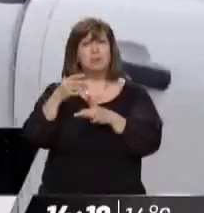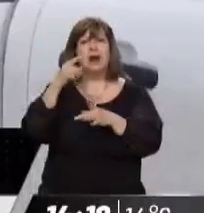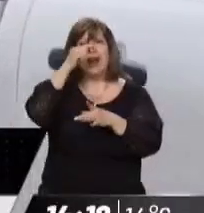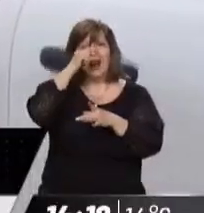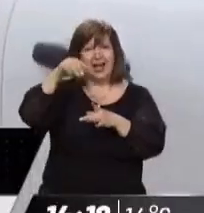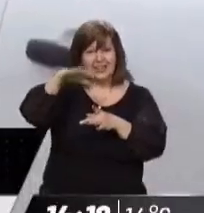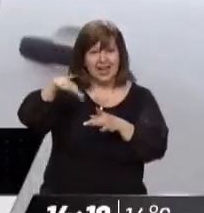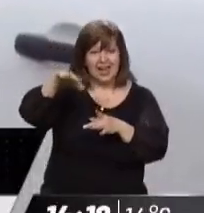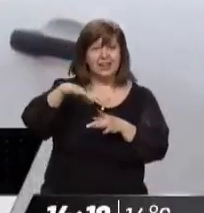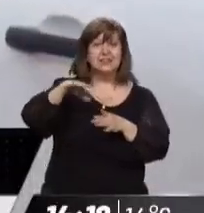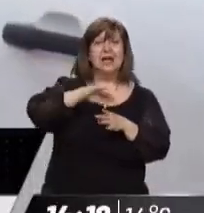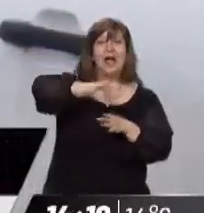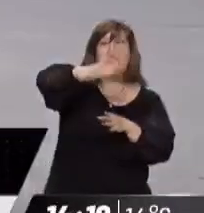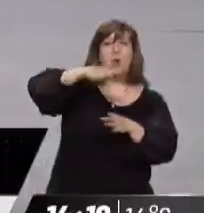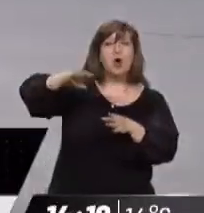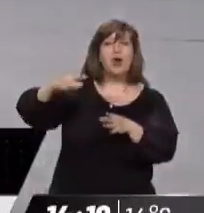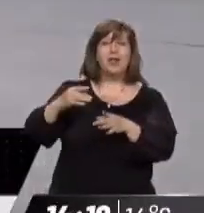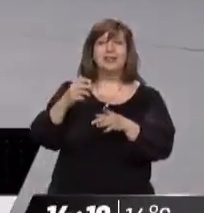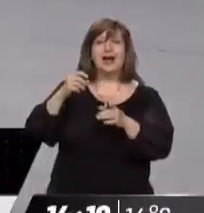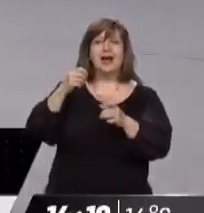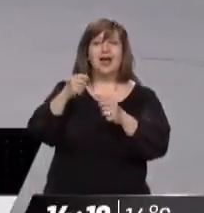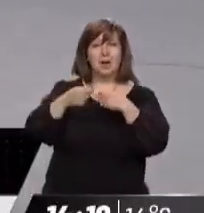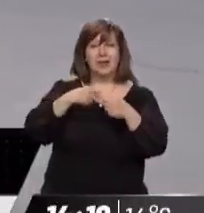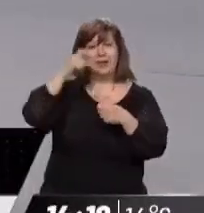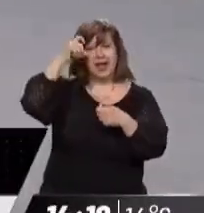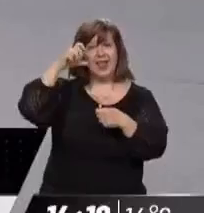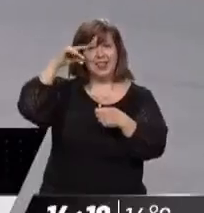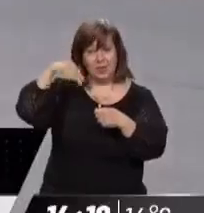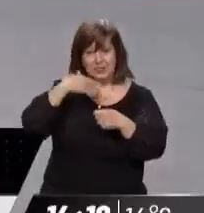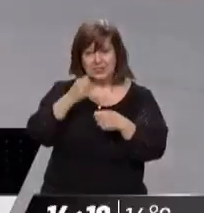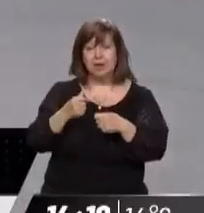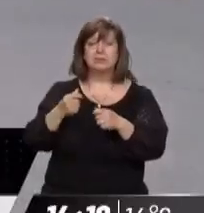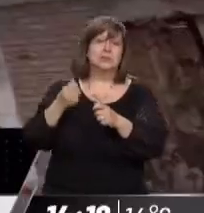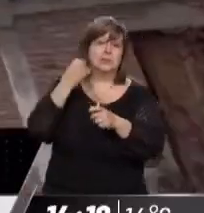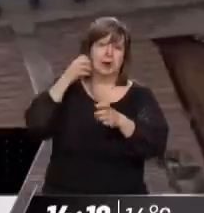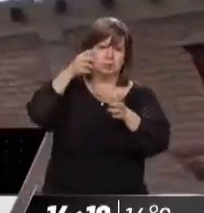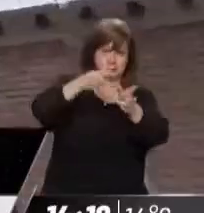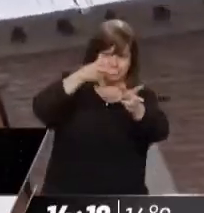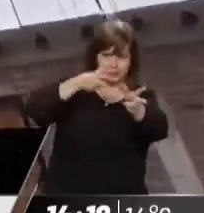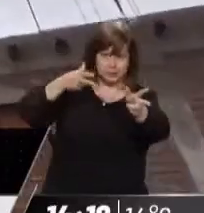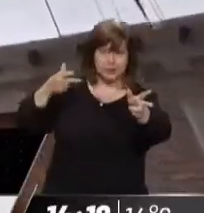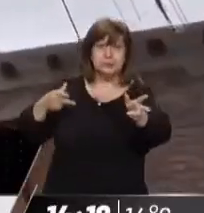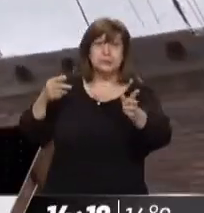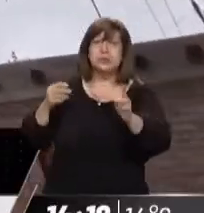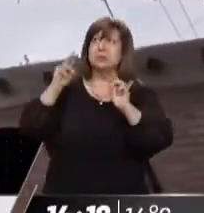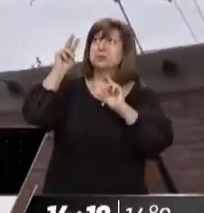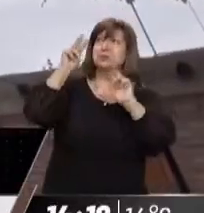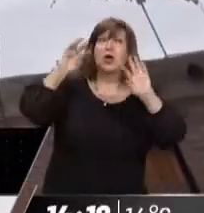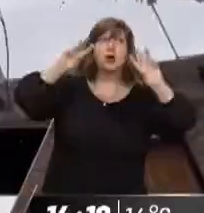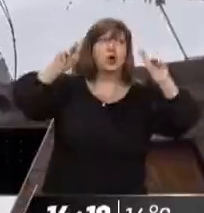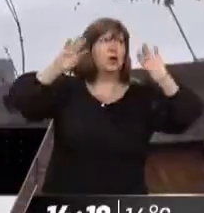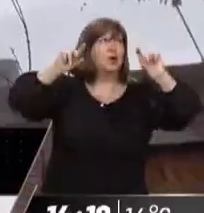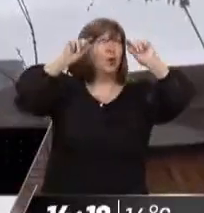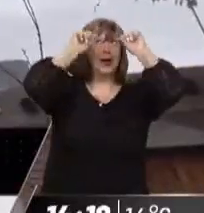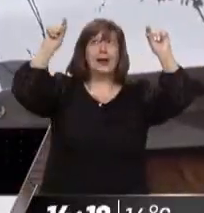para mantenimiento del servicio. El motivo, una sucesión de robos de cables que dejó sin servicio a vecinos y comerciantes